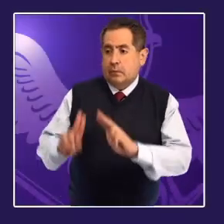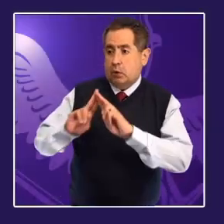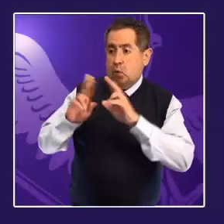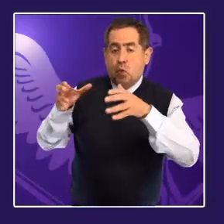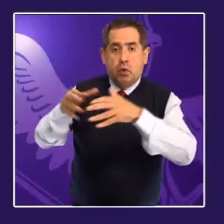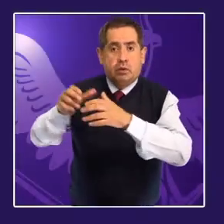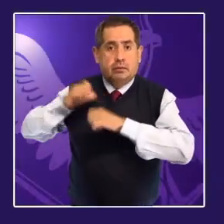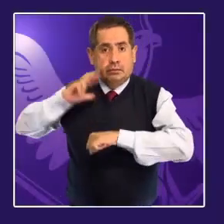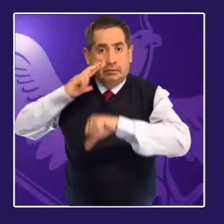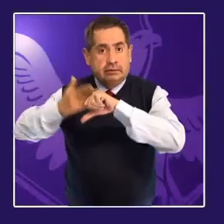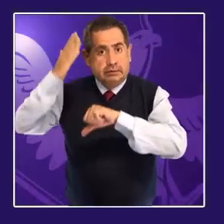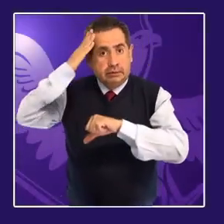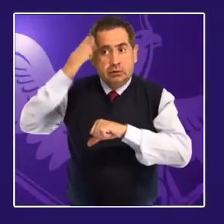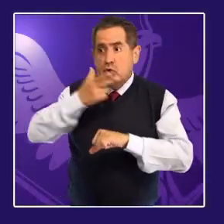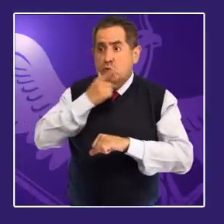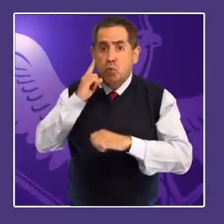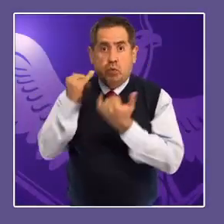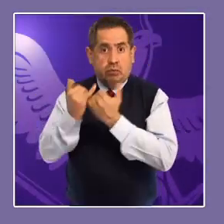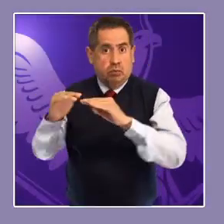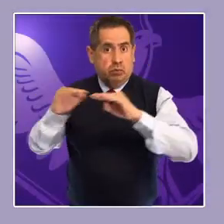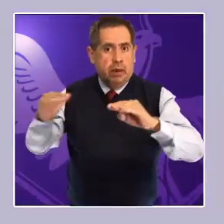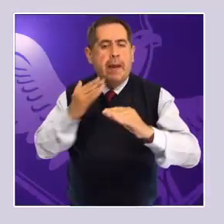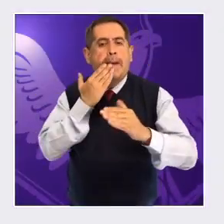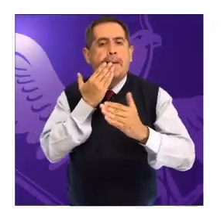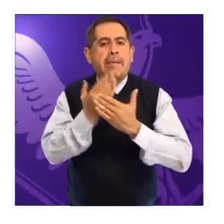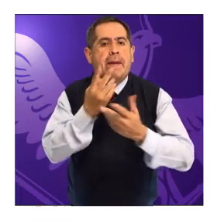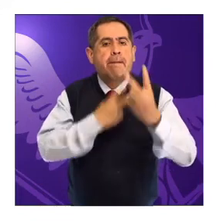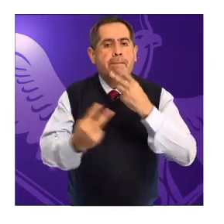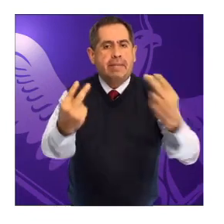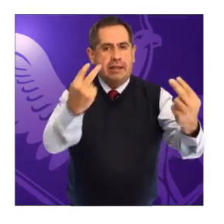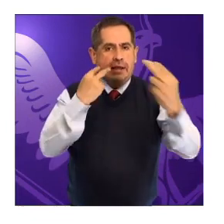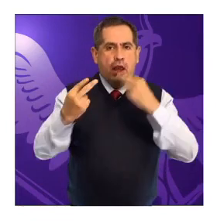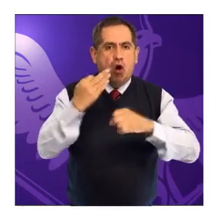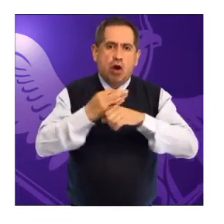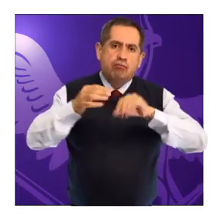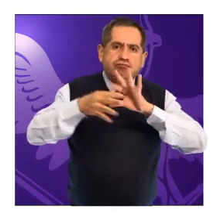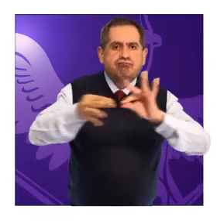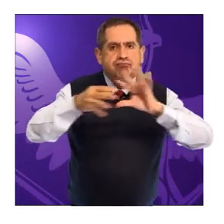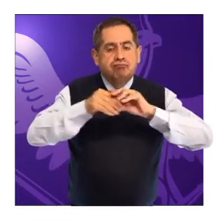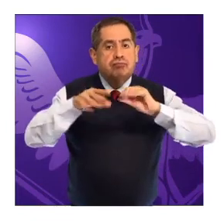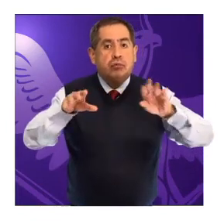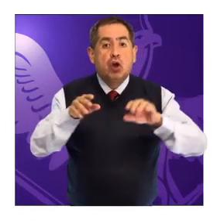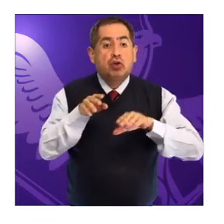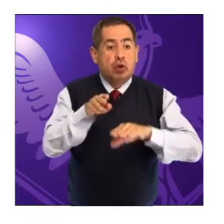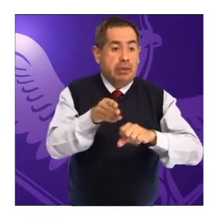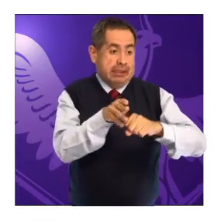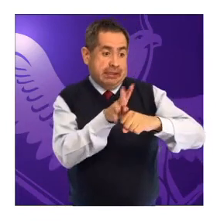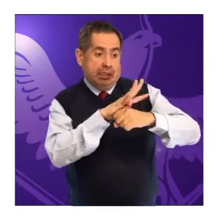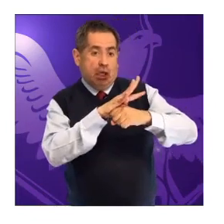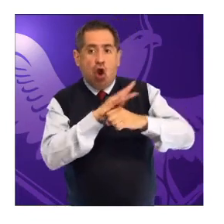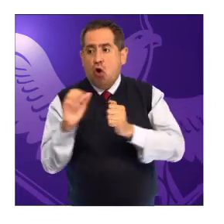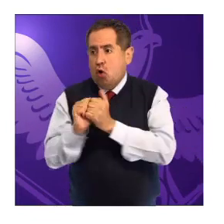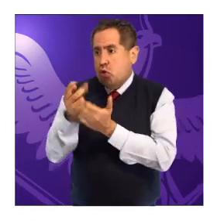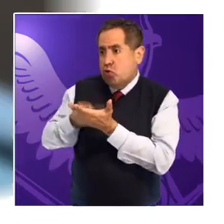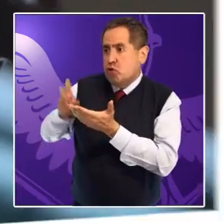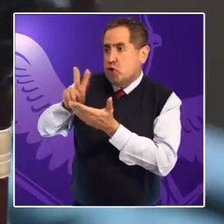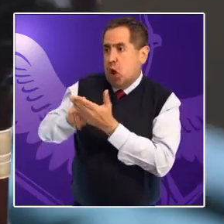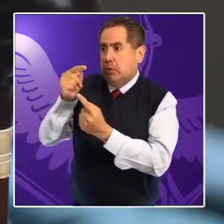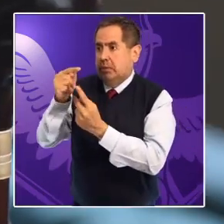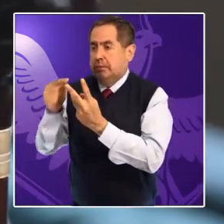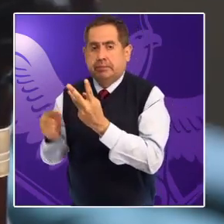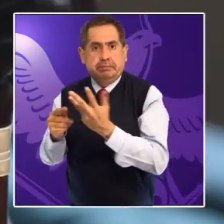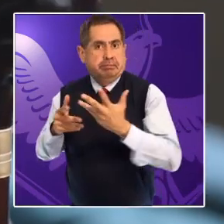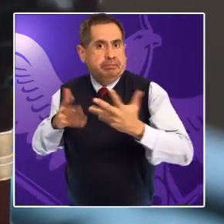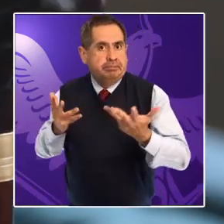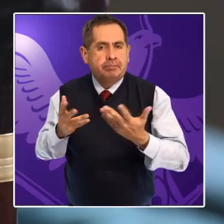la Unidad General de Igualdad de Género les da la bienvenida al conversatorio La pandemia desde la interseccionalidad, que en esta